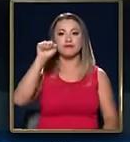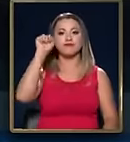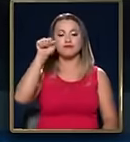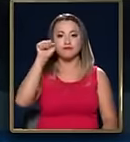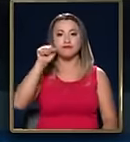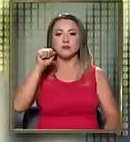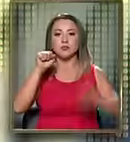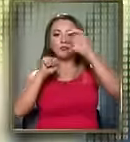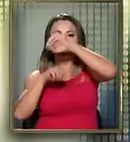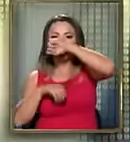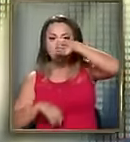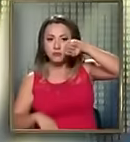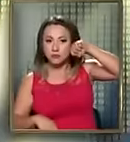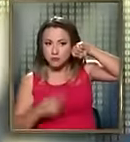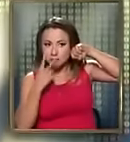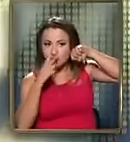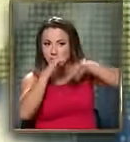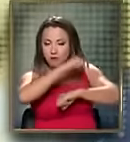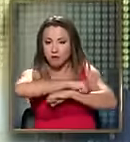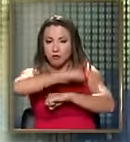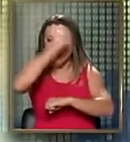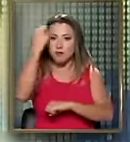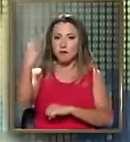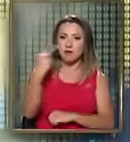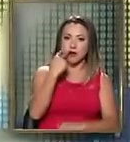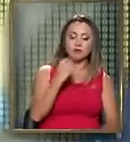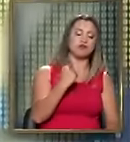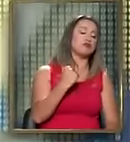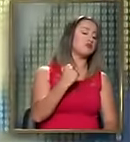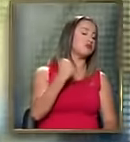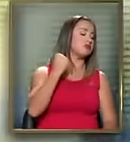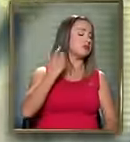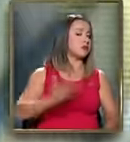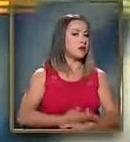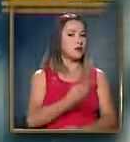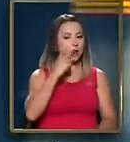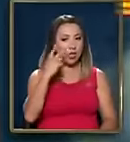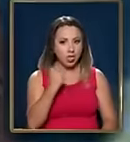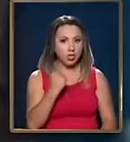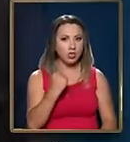la cortina, miro por la ventana y no me vieron, weón.